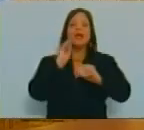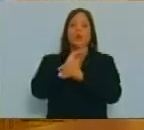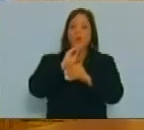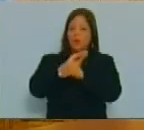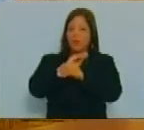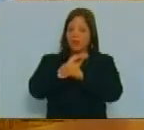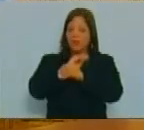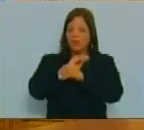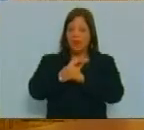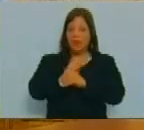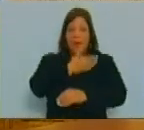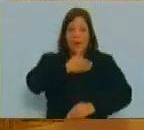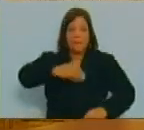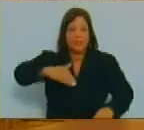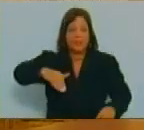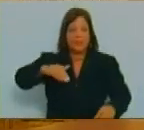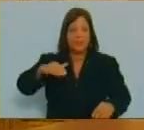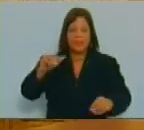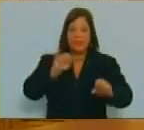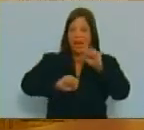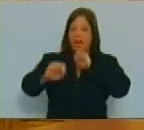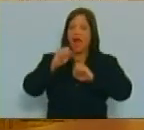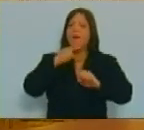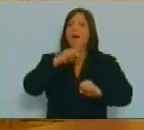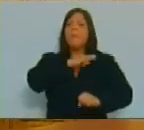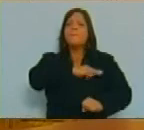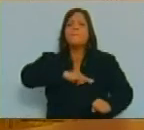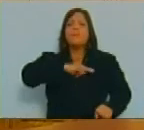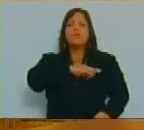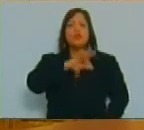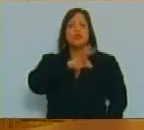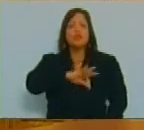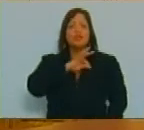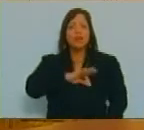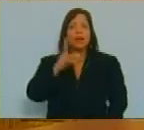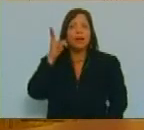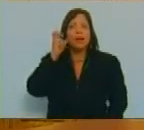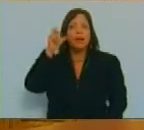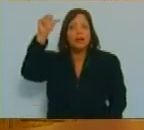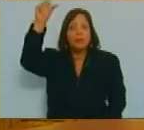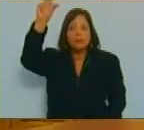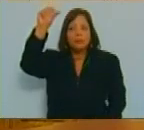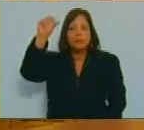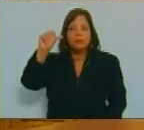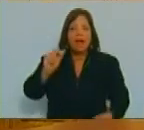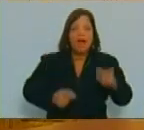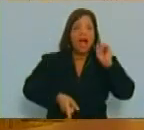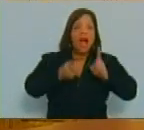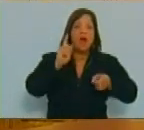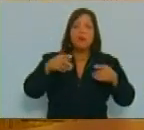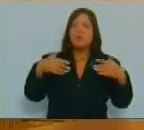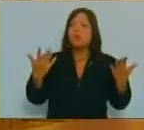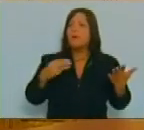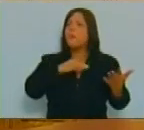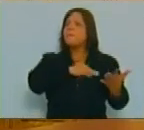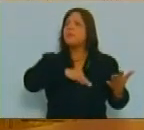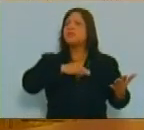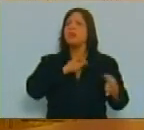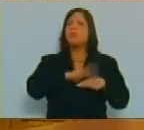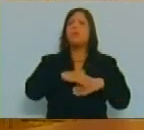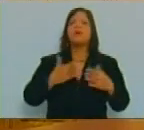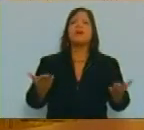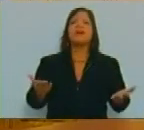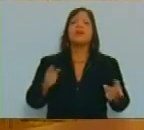cuando el comandante hugo chávez empezó a hablar de las misiones sociales a lo mejor muchos no saben por qué se llama misiones